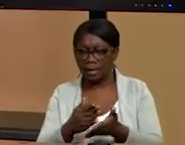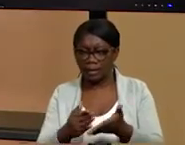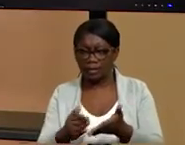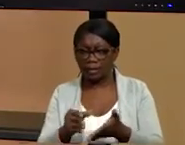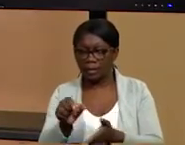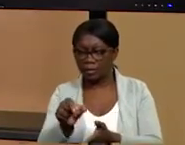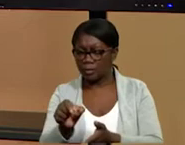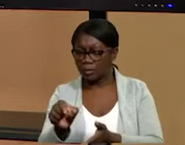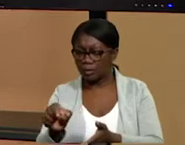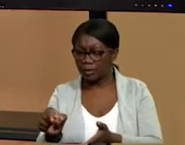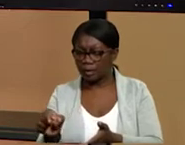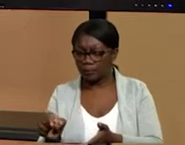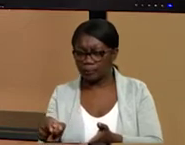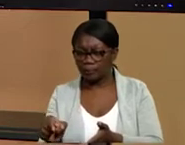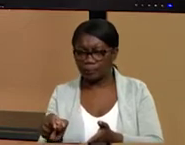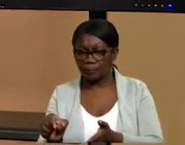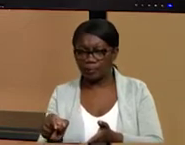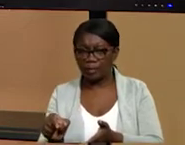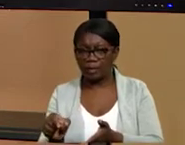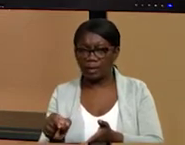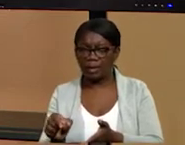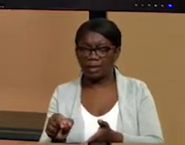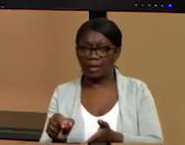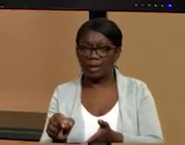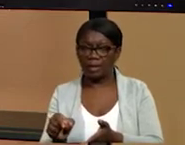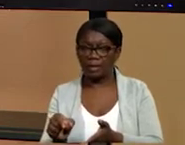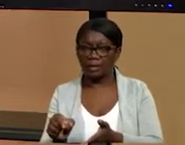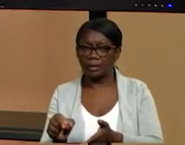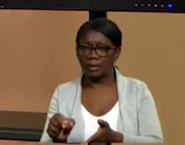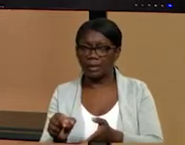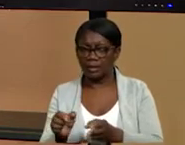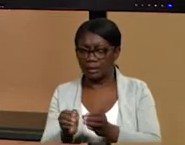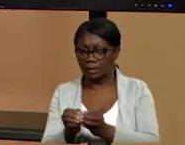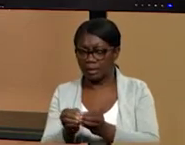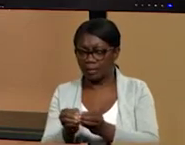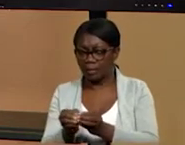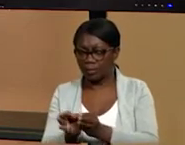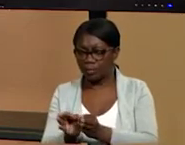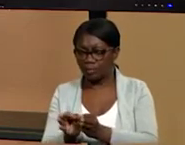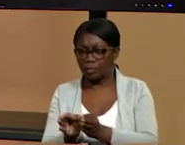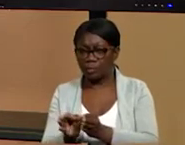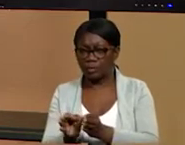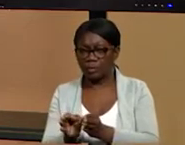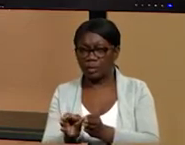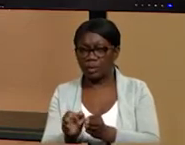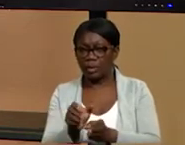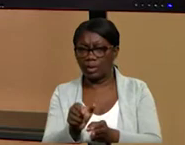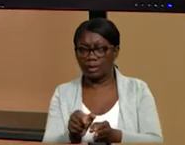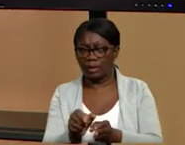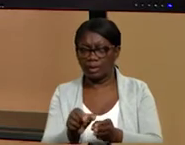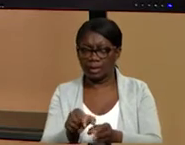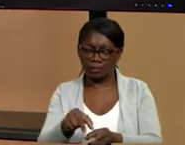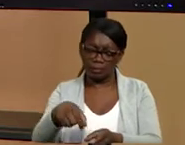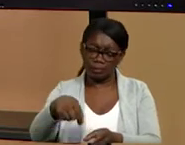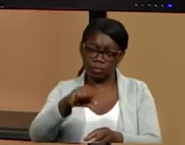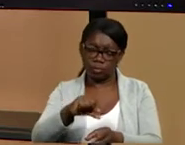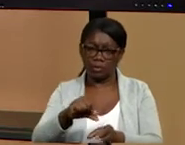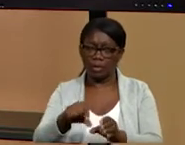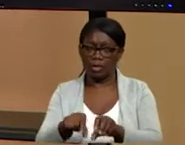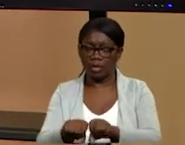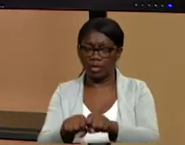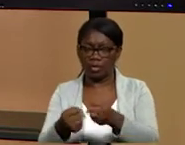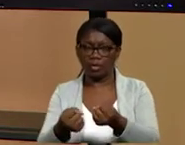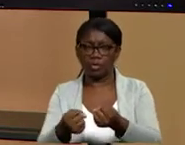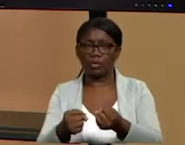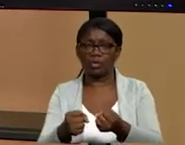que internamente, ¿verdad?, están abiertos o componentes internos que están sueltos, producto pues,